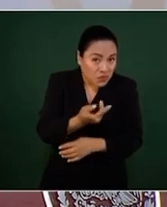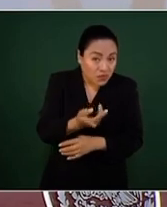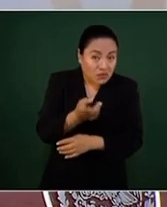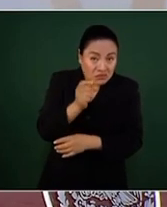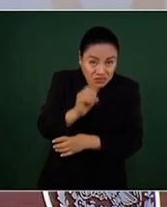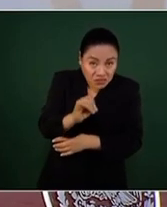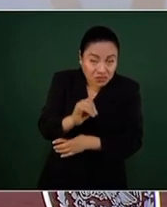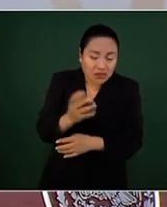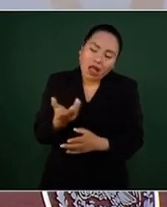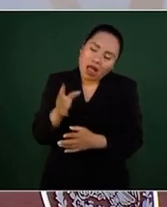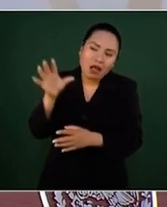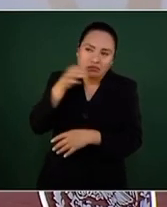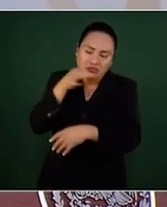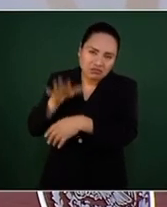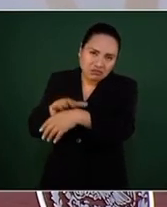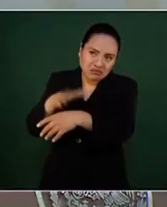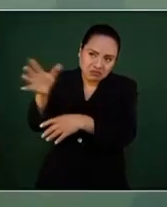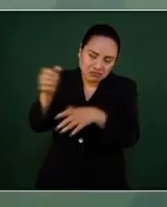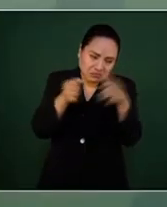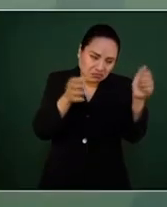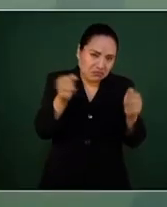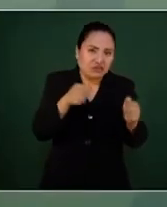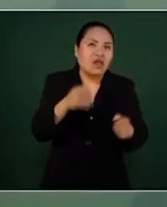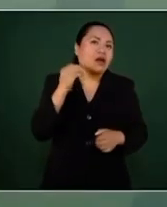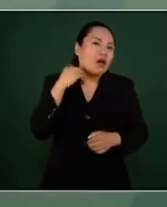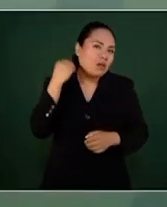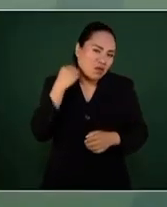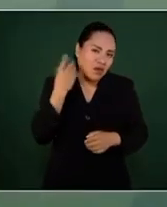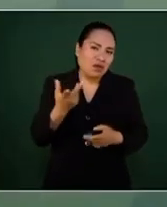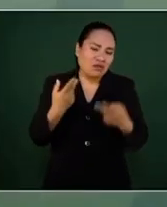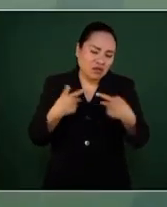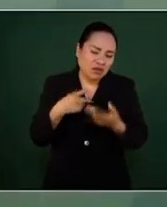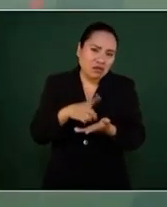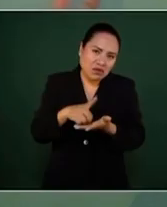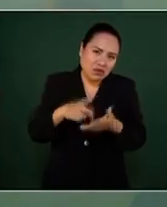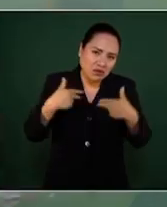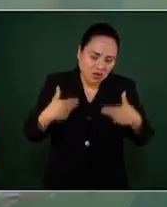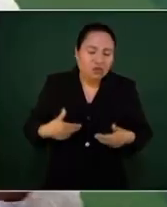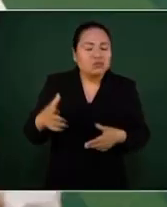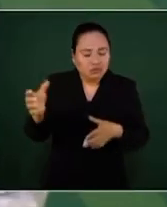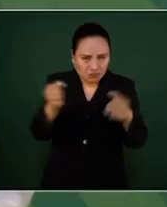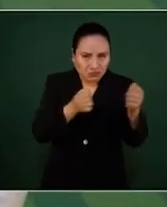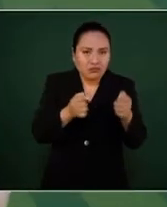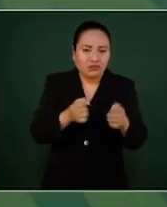Pero quiero pedirles a ver si, cuando menos,